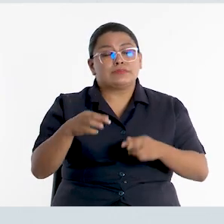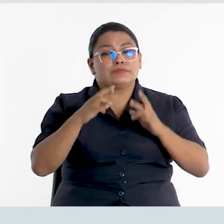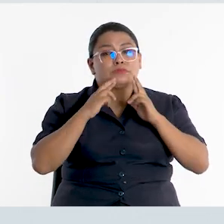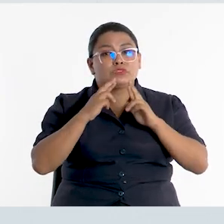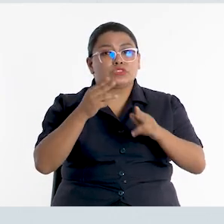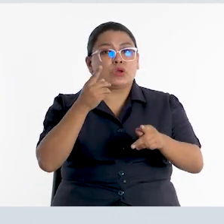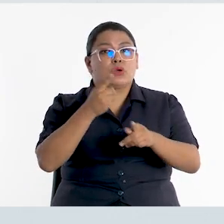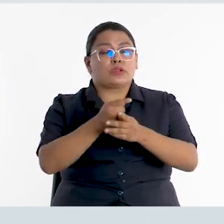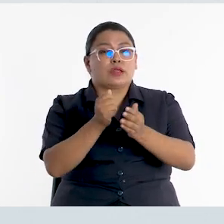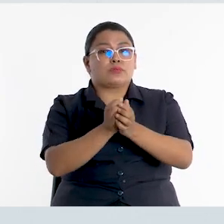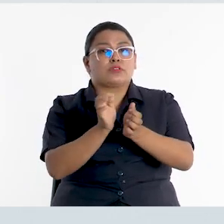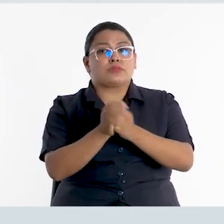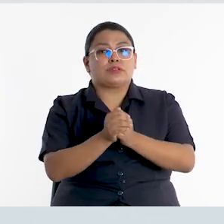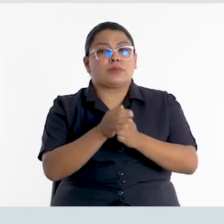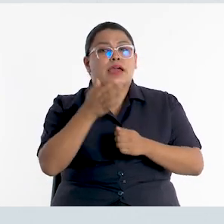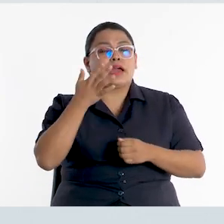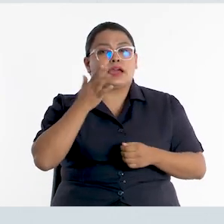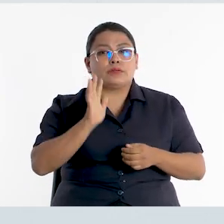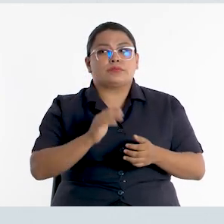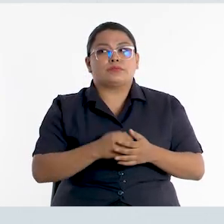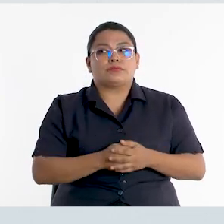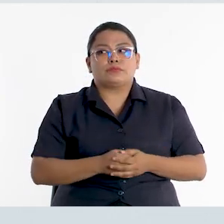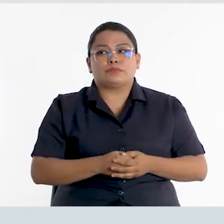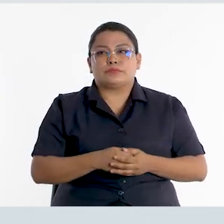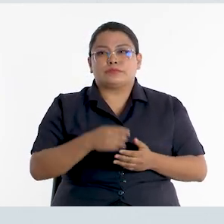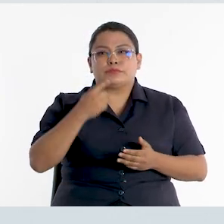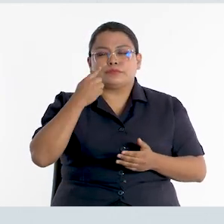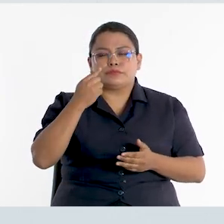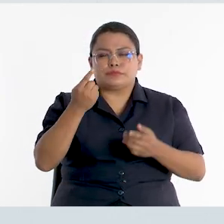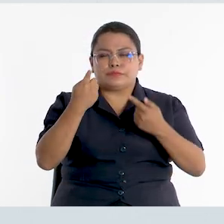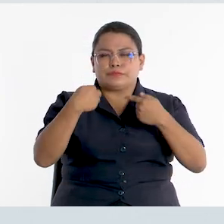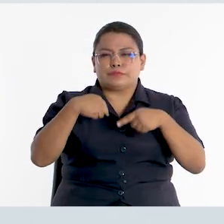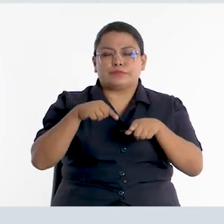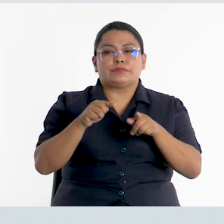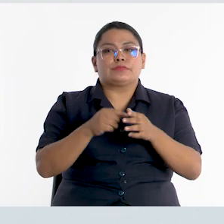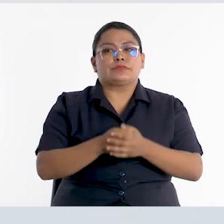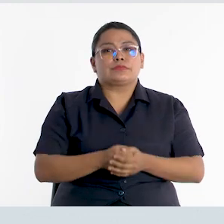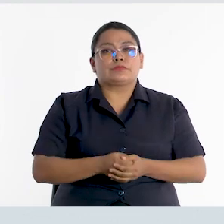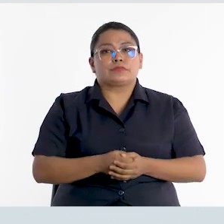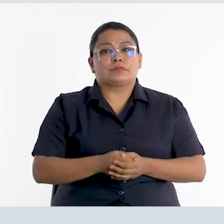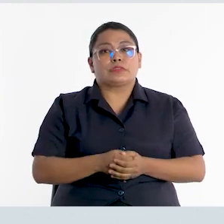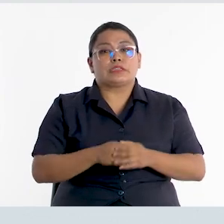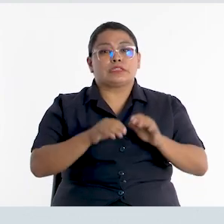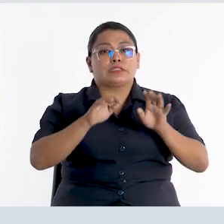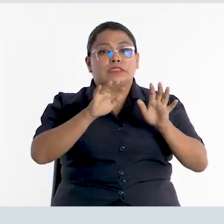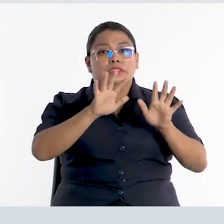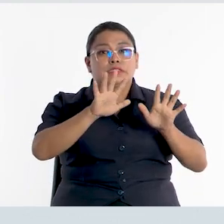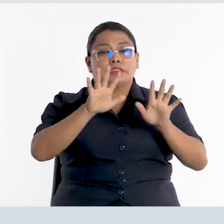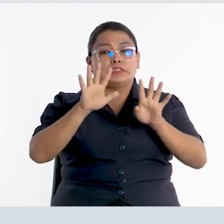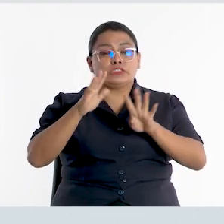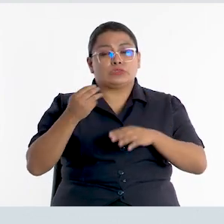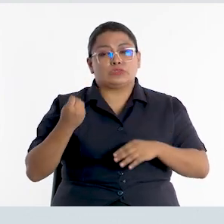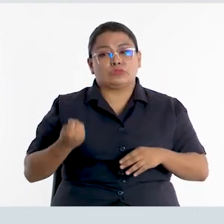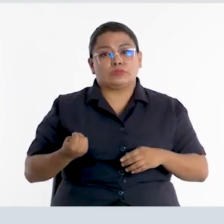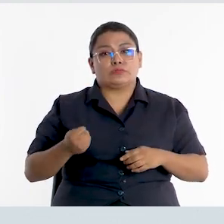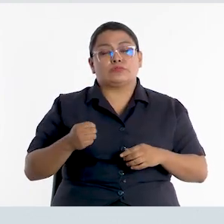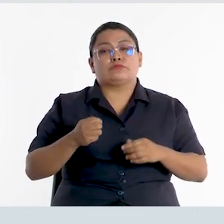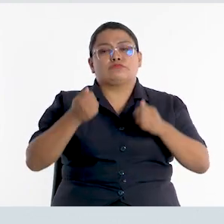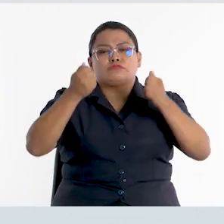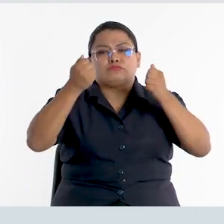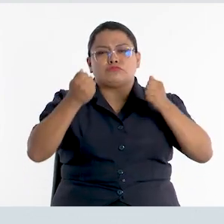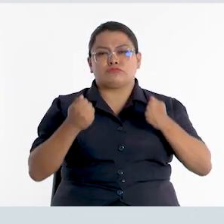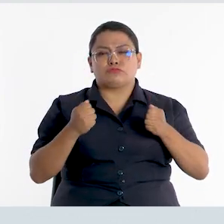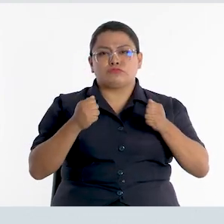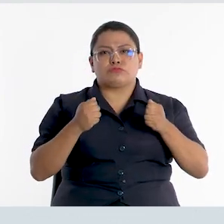no siempre es la respuesta al problema. Por ejemplo, leamos la siguiente situación. Hay 19 estudiantes.